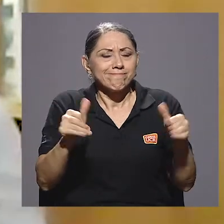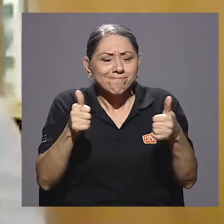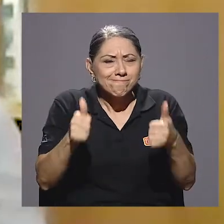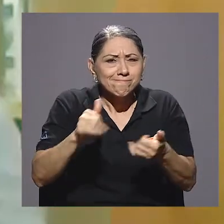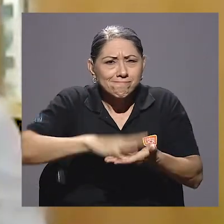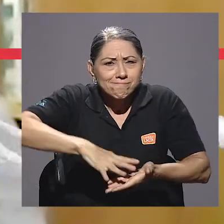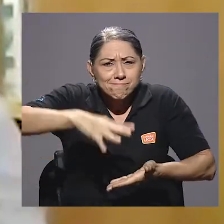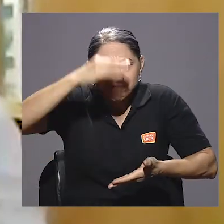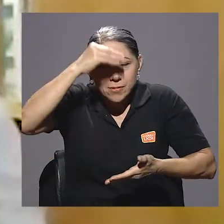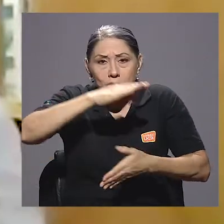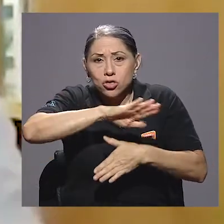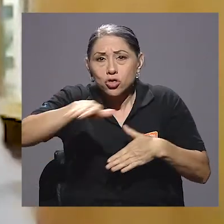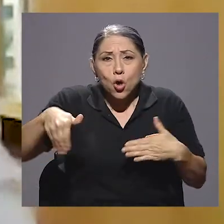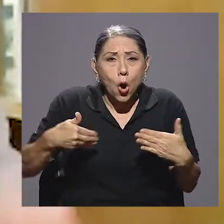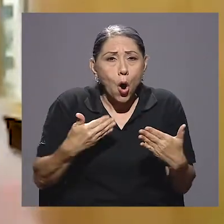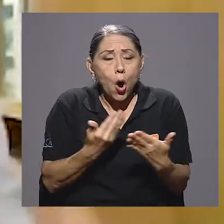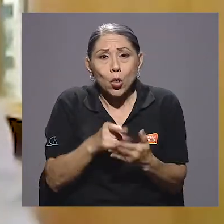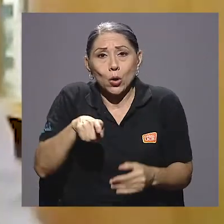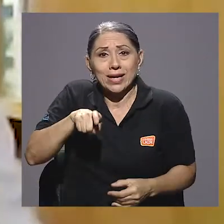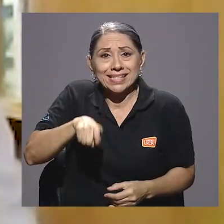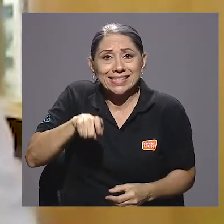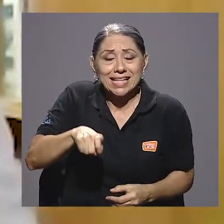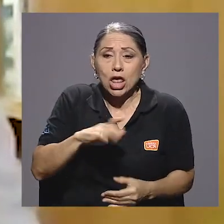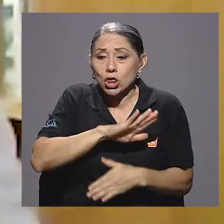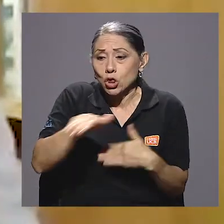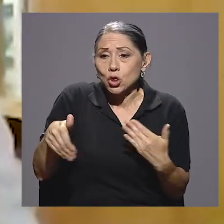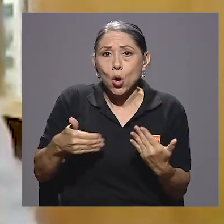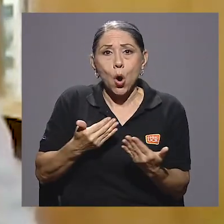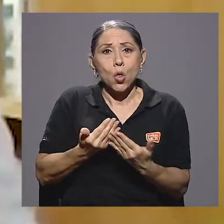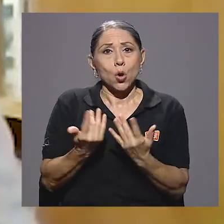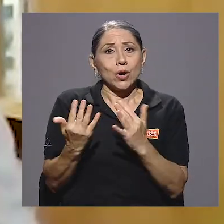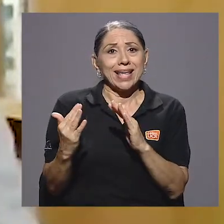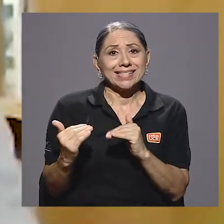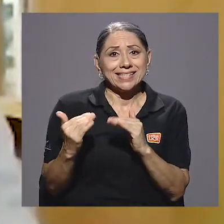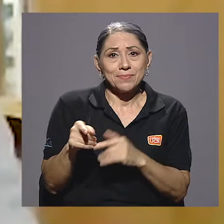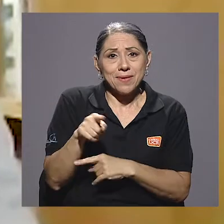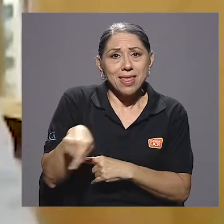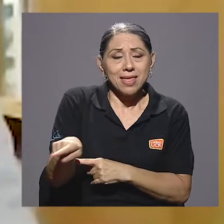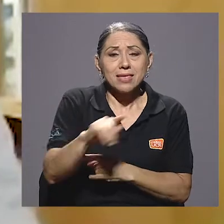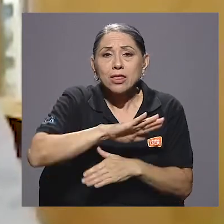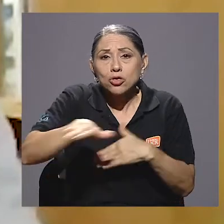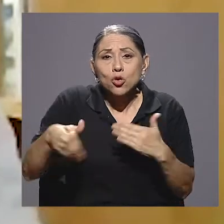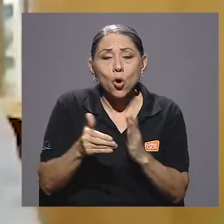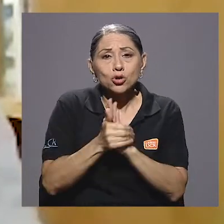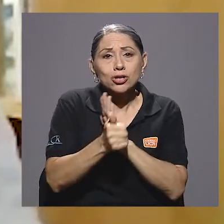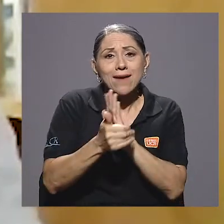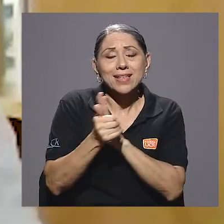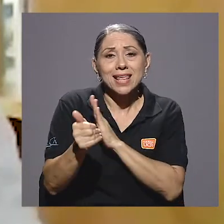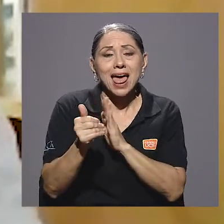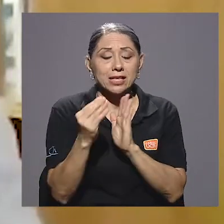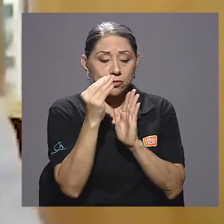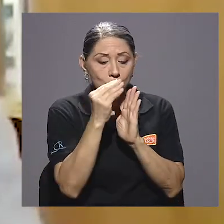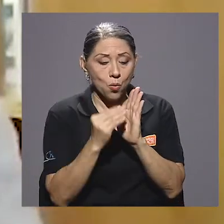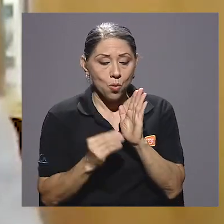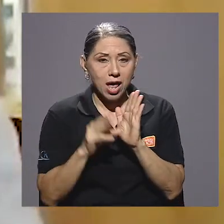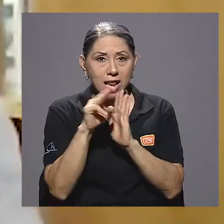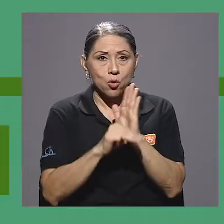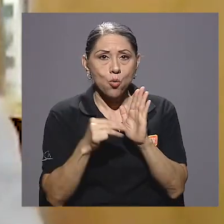alcanzar todos los indicadores, todas las habilidades propuestas en la malla